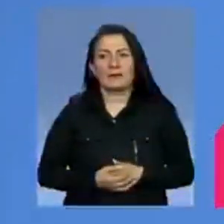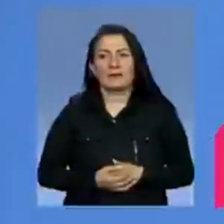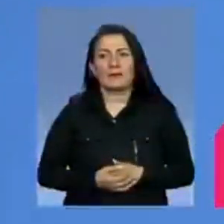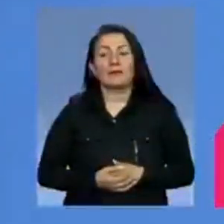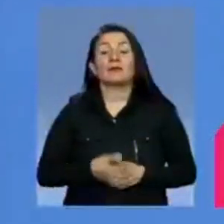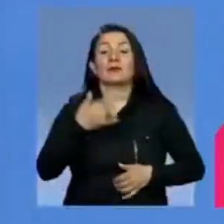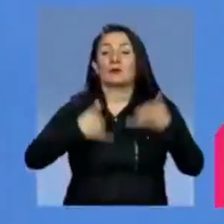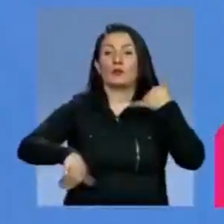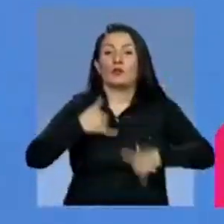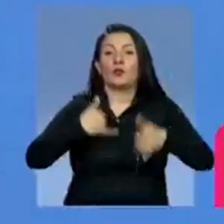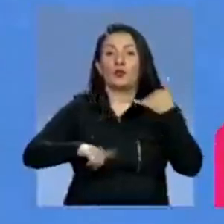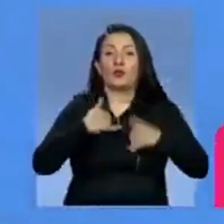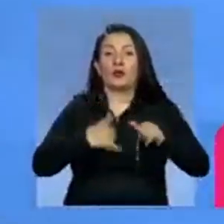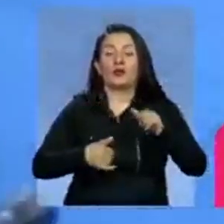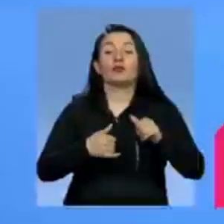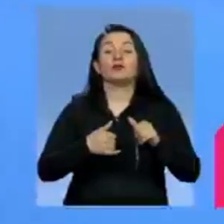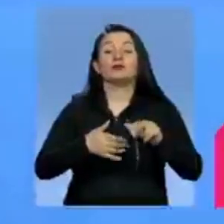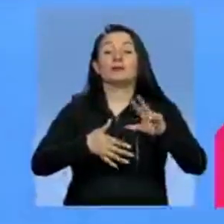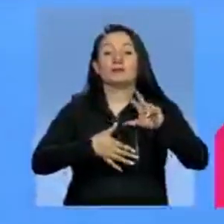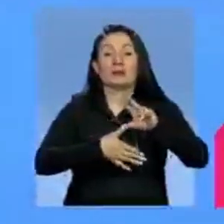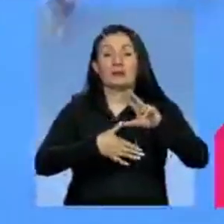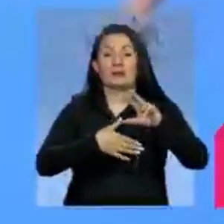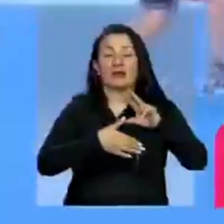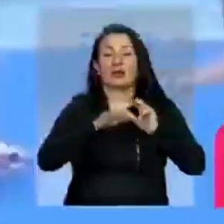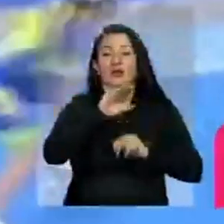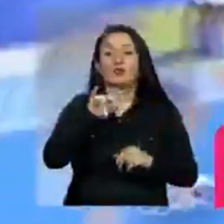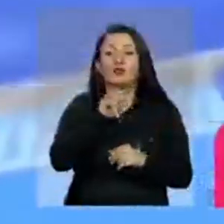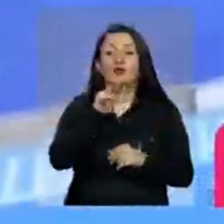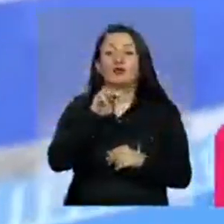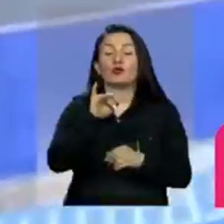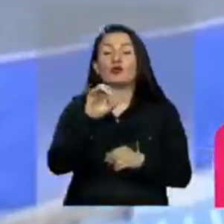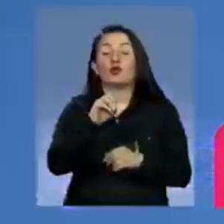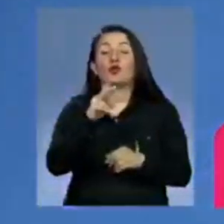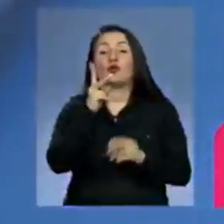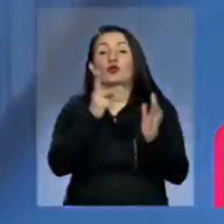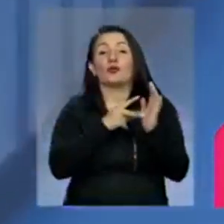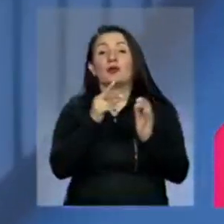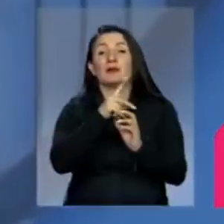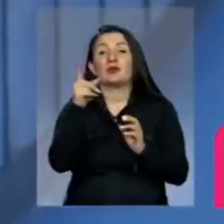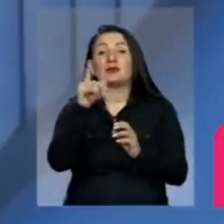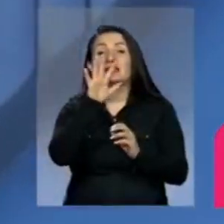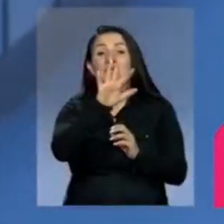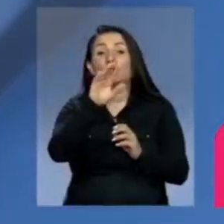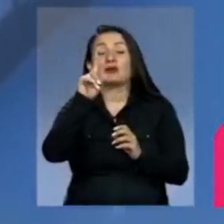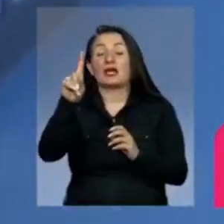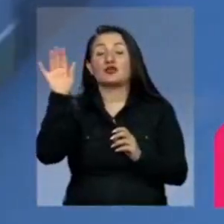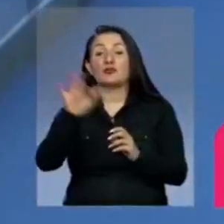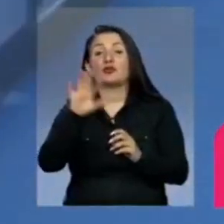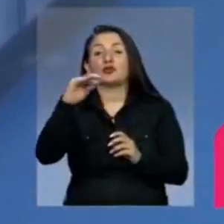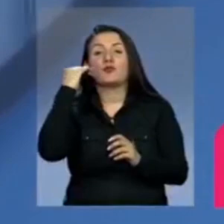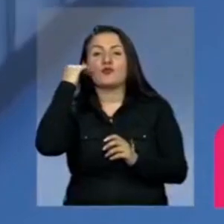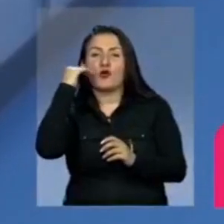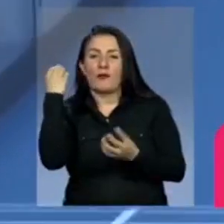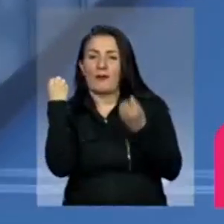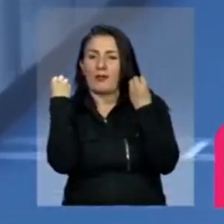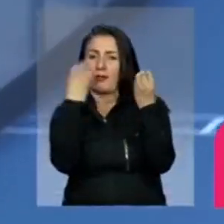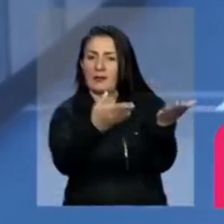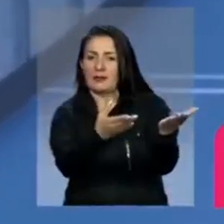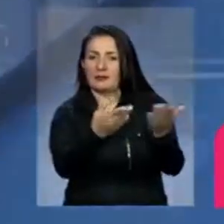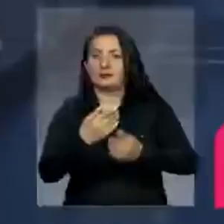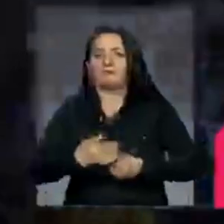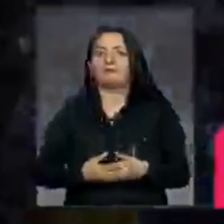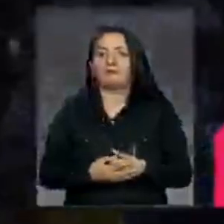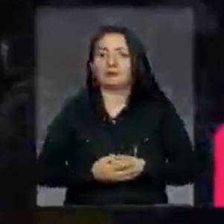En los Juegos Panamericanos Junior 2021, el 51% de las medallas obtenidas por la delegación nacional fueron entregadas por las